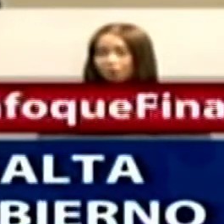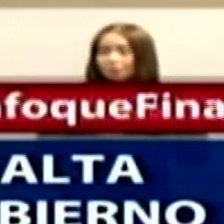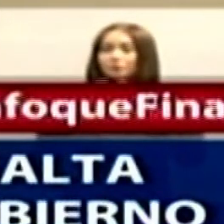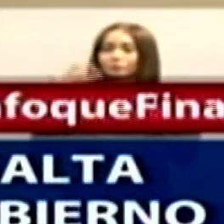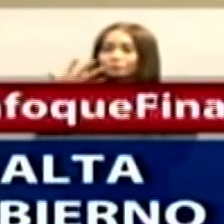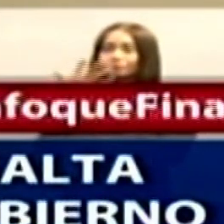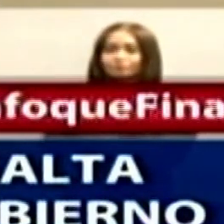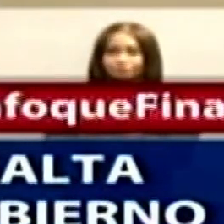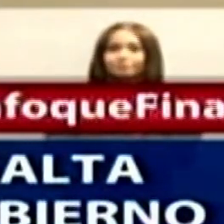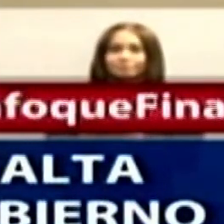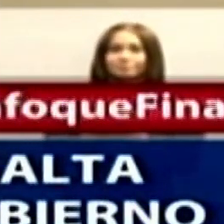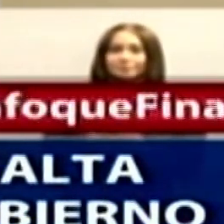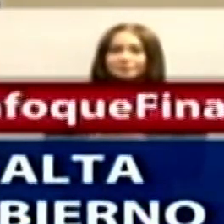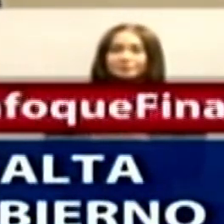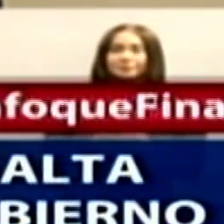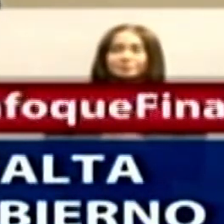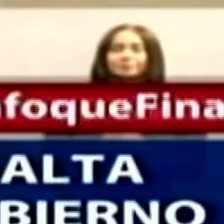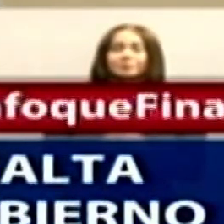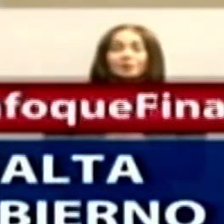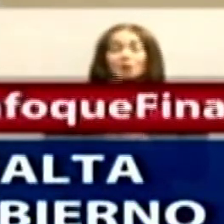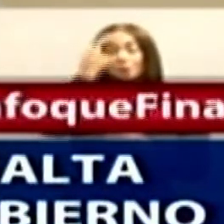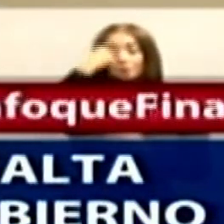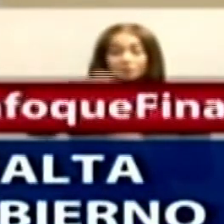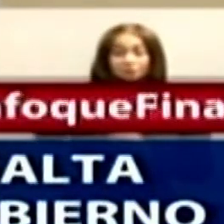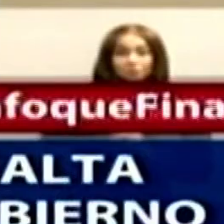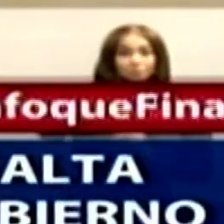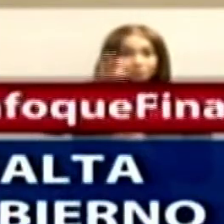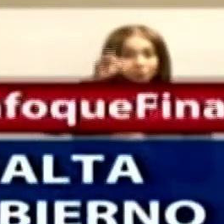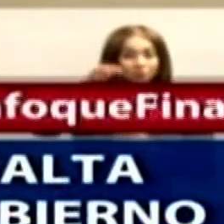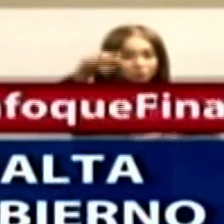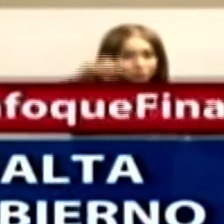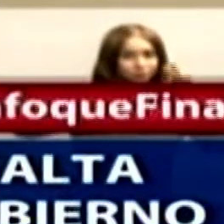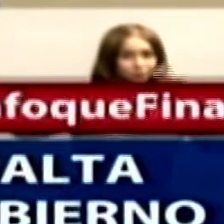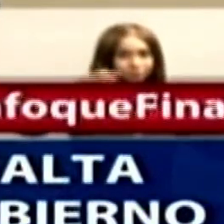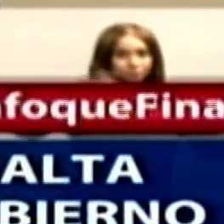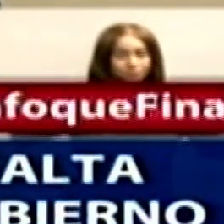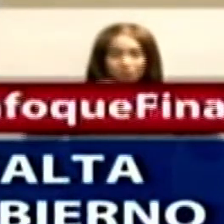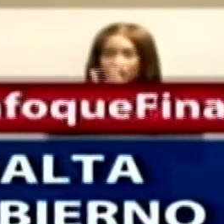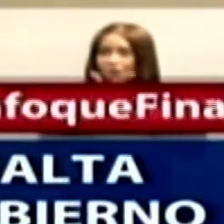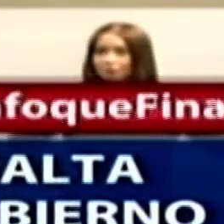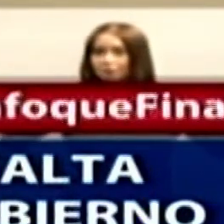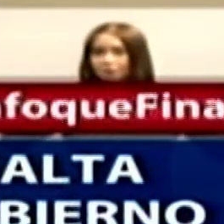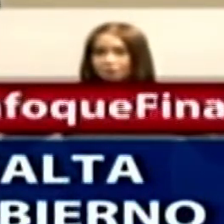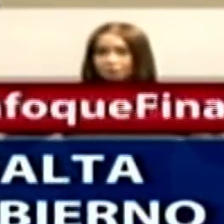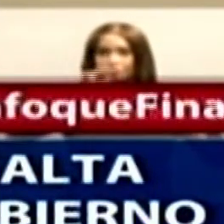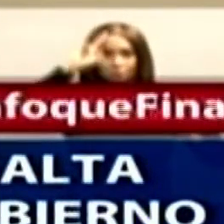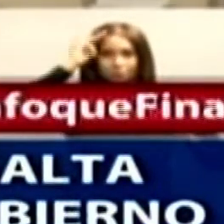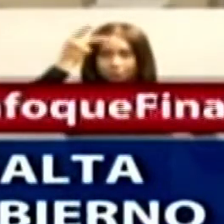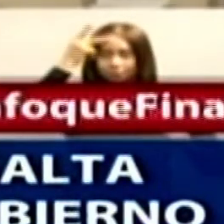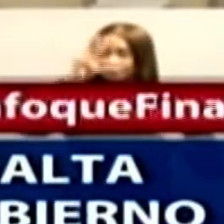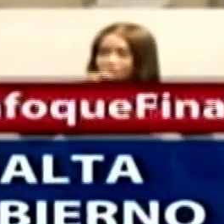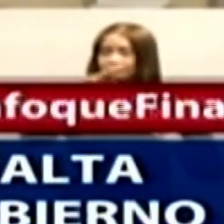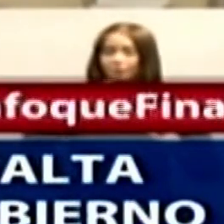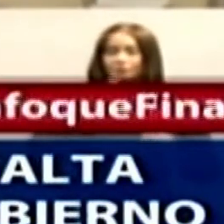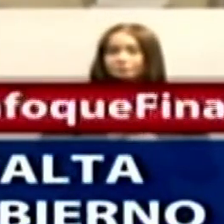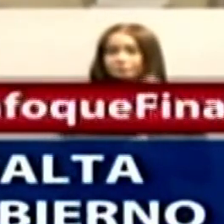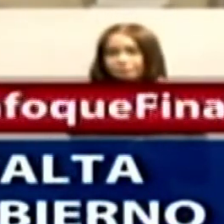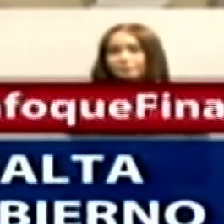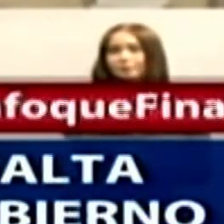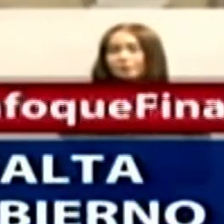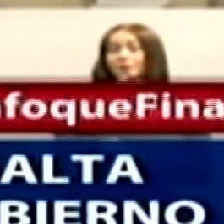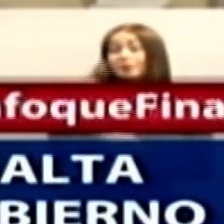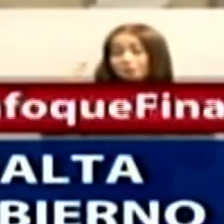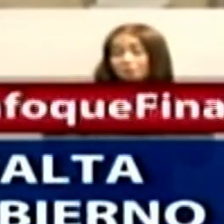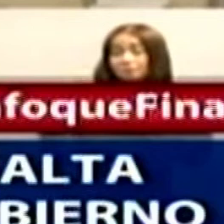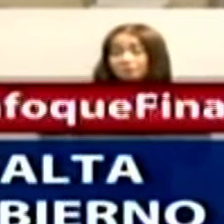ello designamos un Ministerio Público independiente cuya procuradora debe actuar con autonomía y solo guiado por la